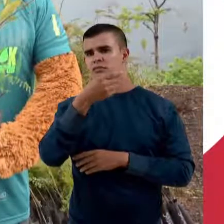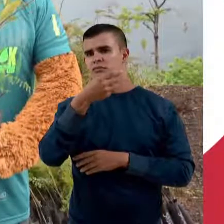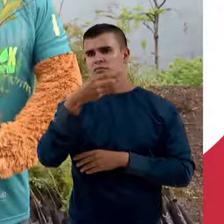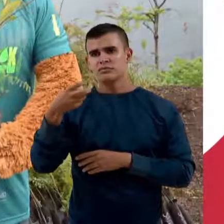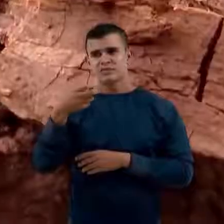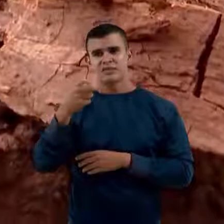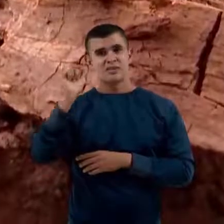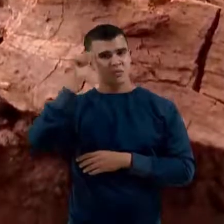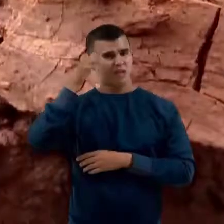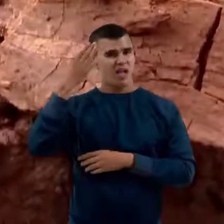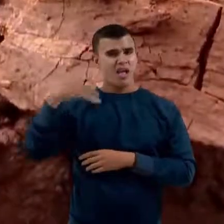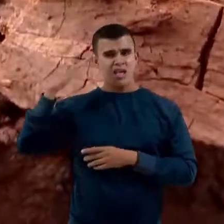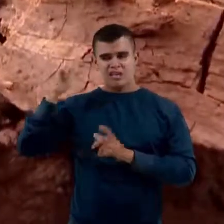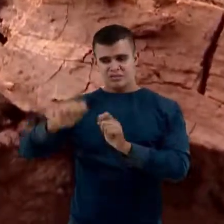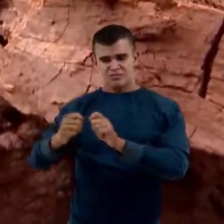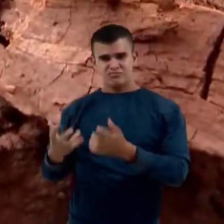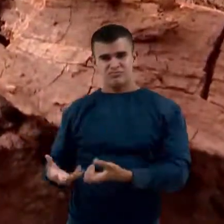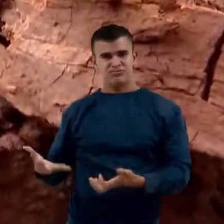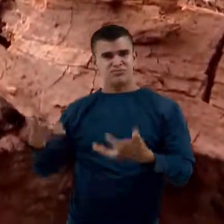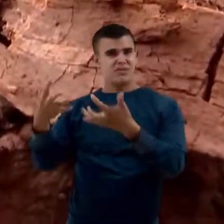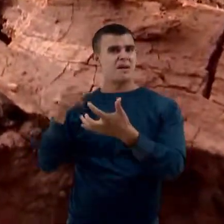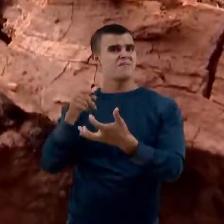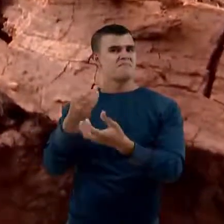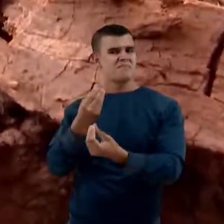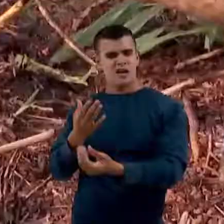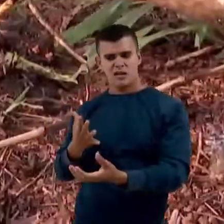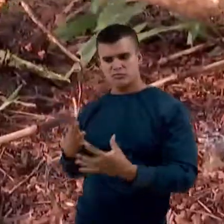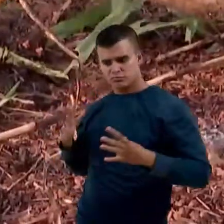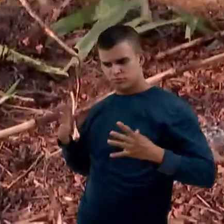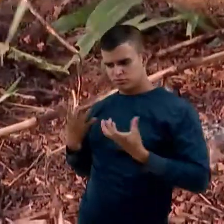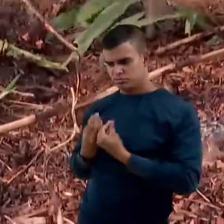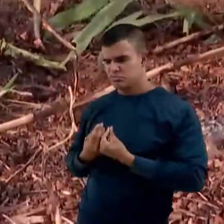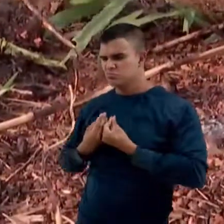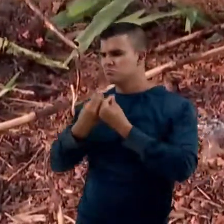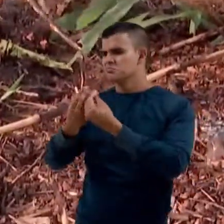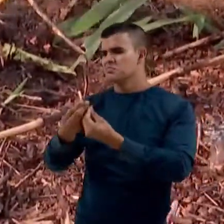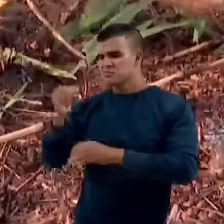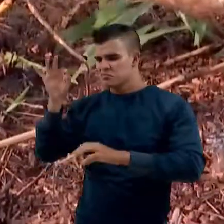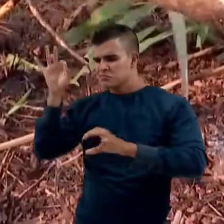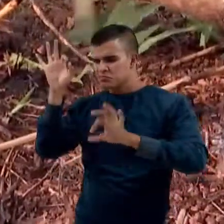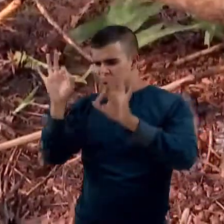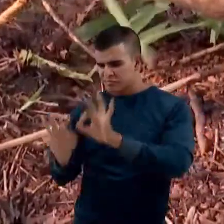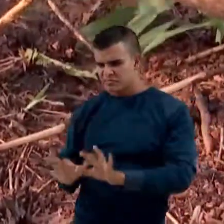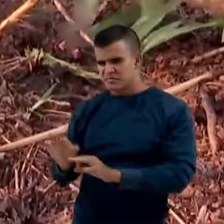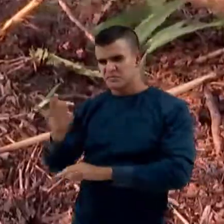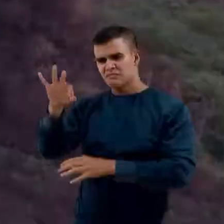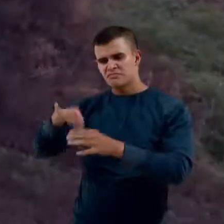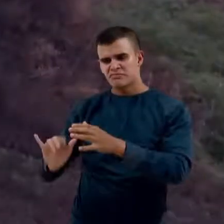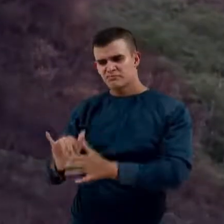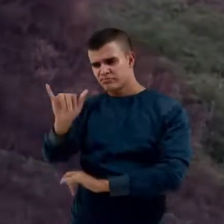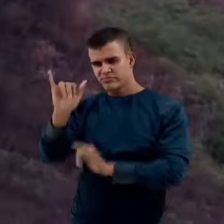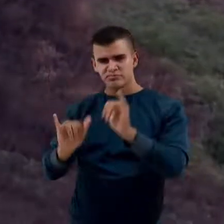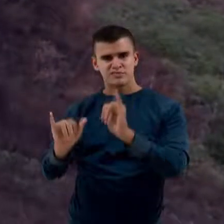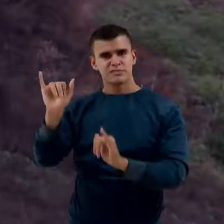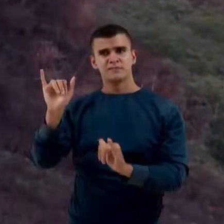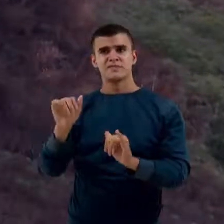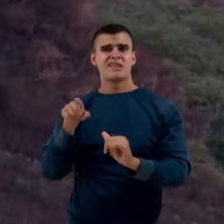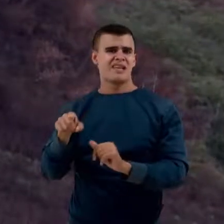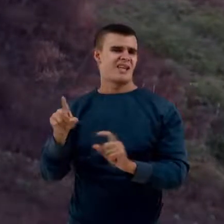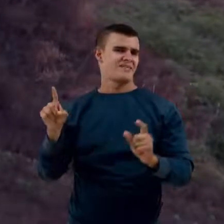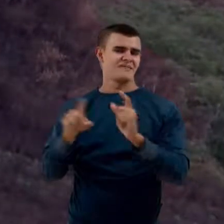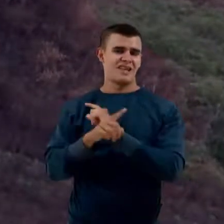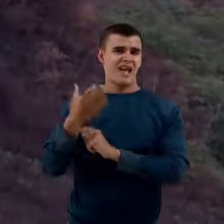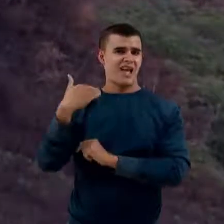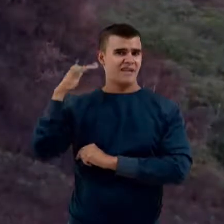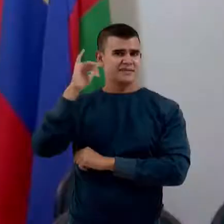2018 por unas quemas y que pues digamos afectó mucho a la comunidad, afectó mucho a Santiago de Cali y pues digamos que de